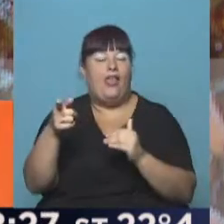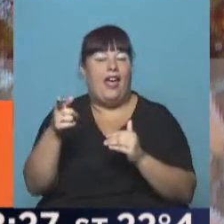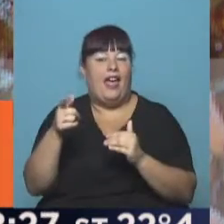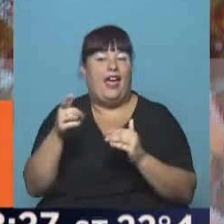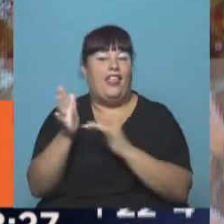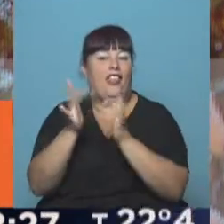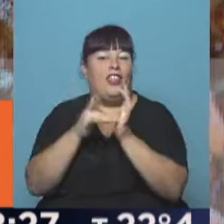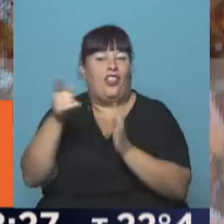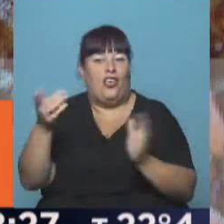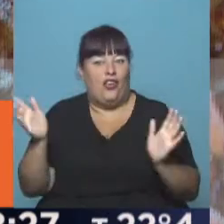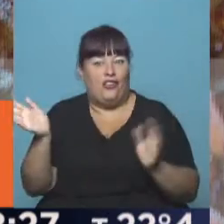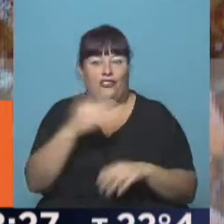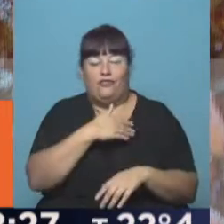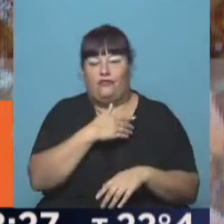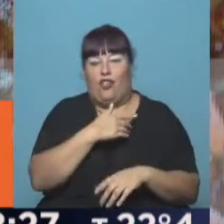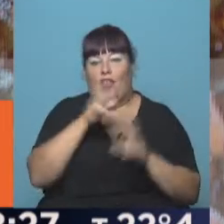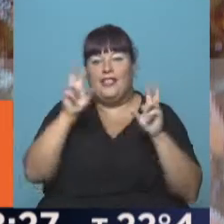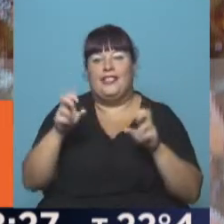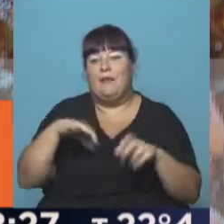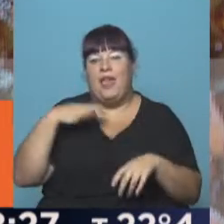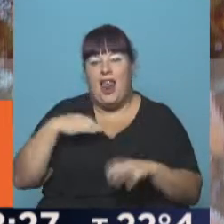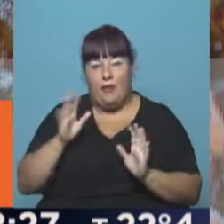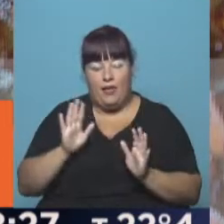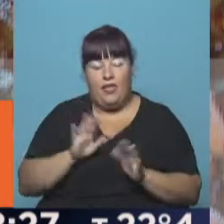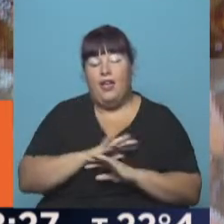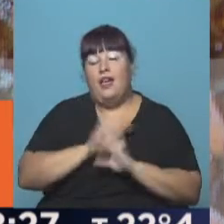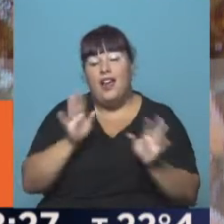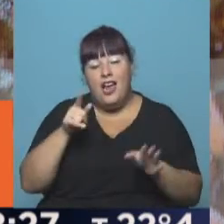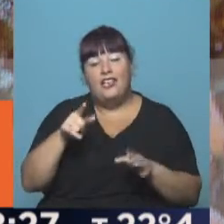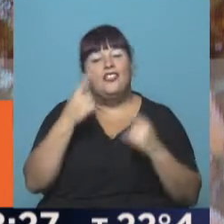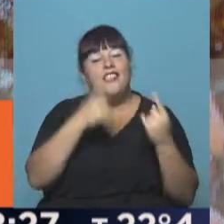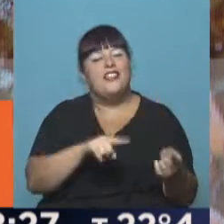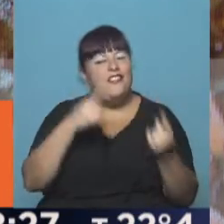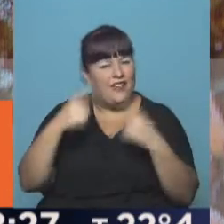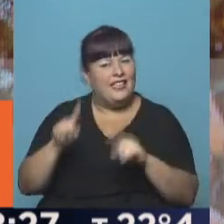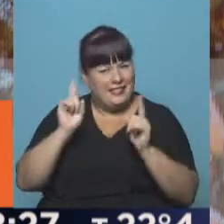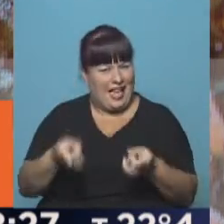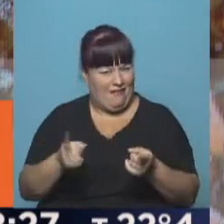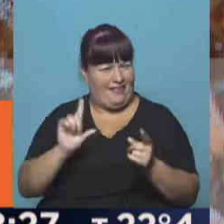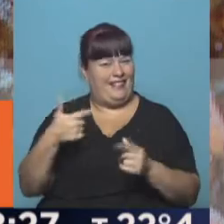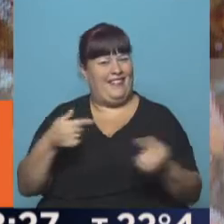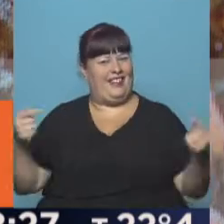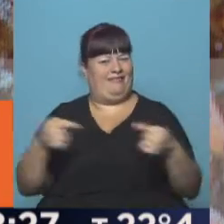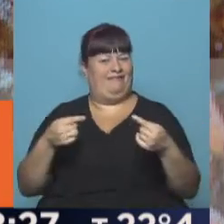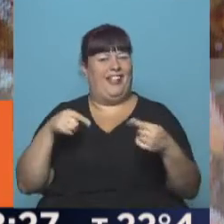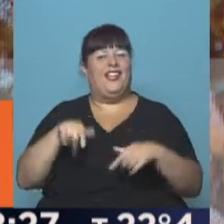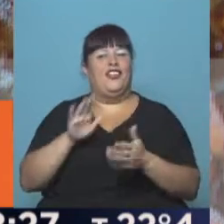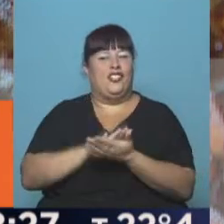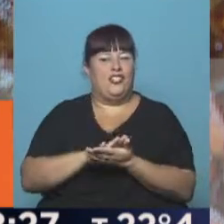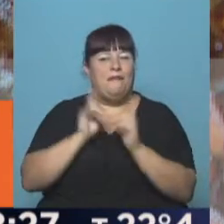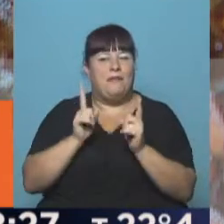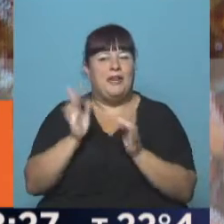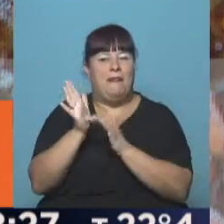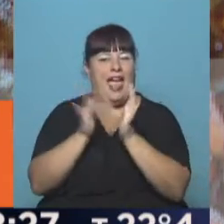frente a todas las cuestiones de la vida. Entonces es un diferencial también paradójico dentro de la